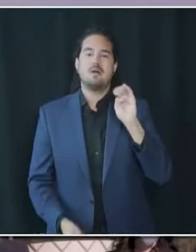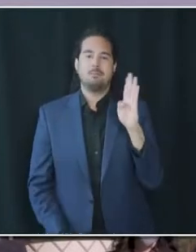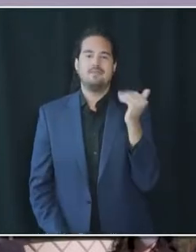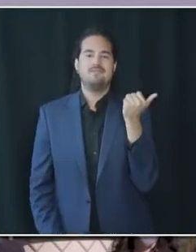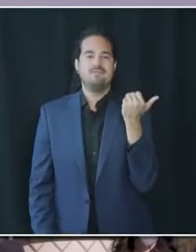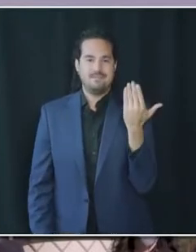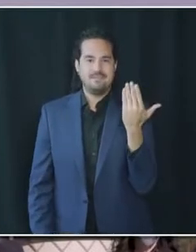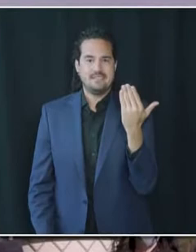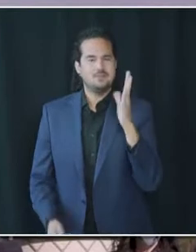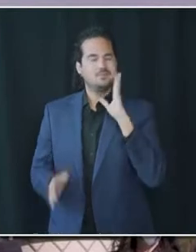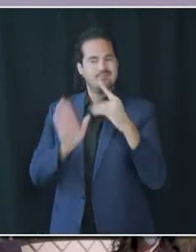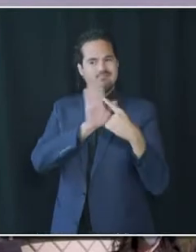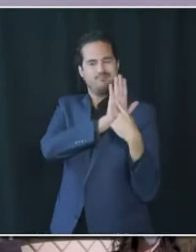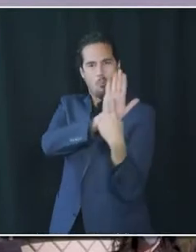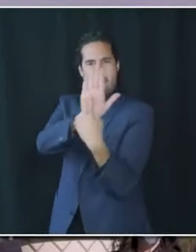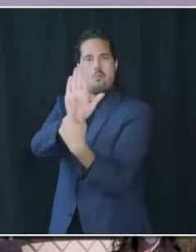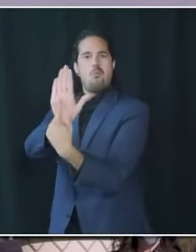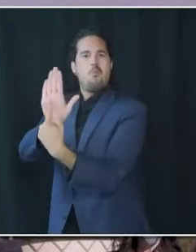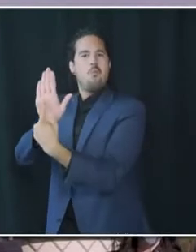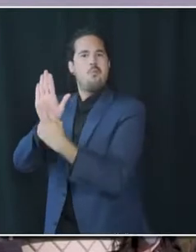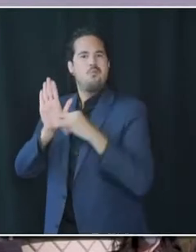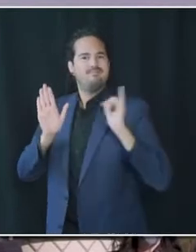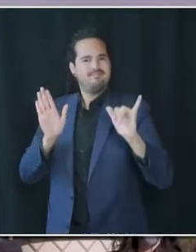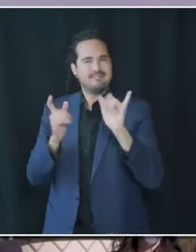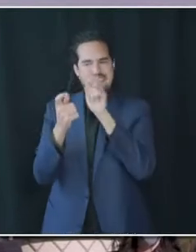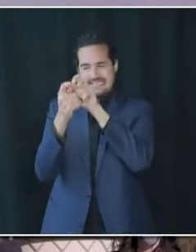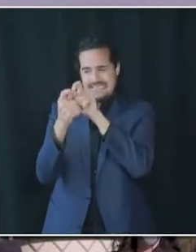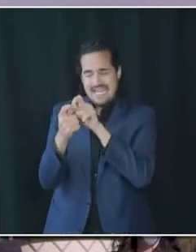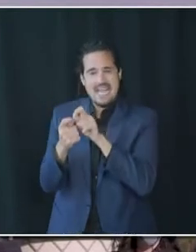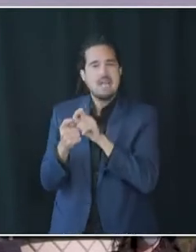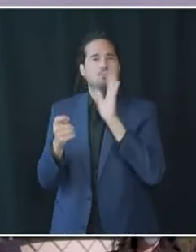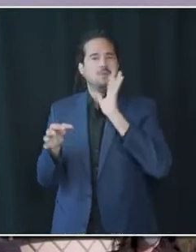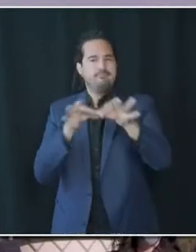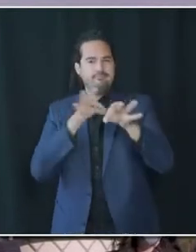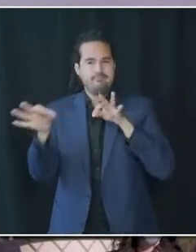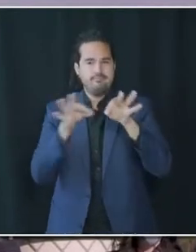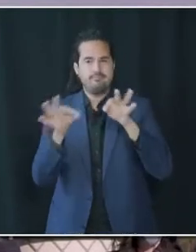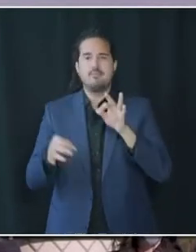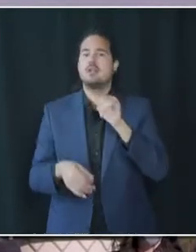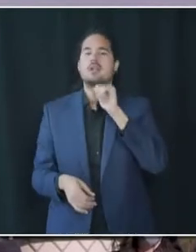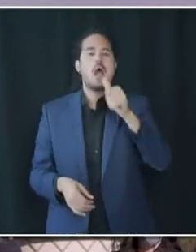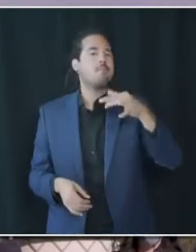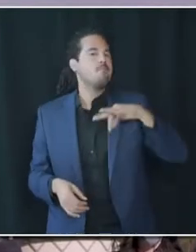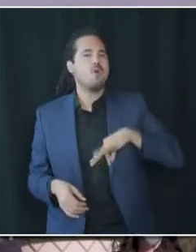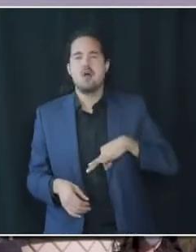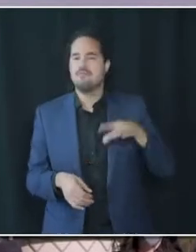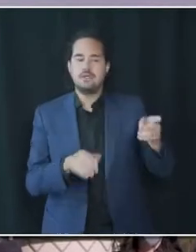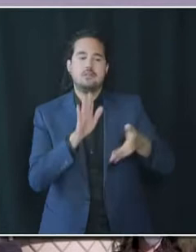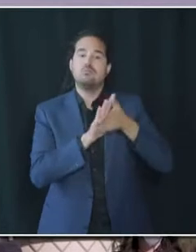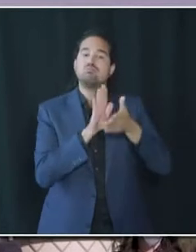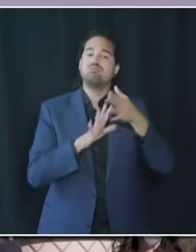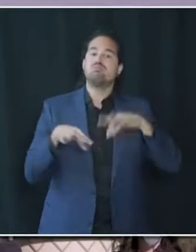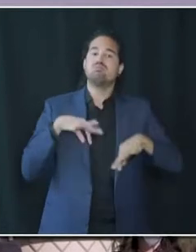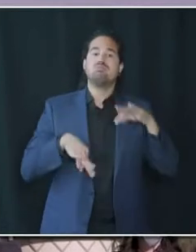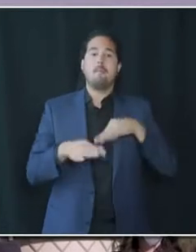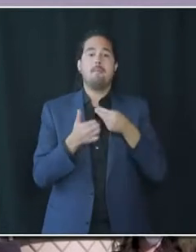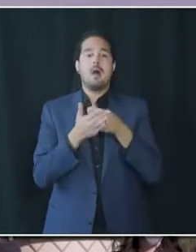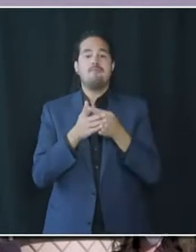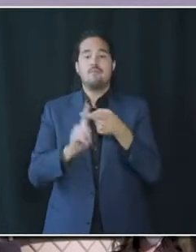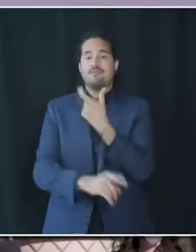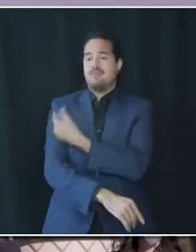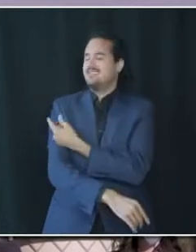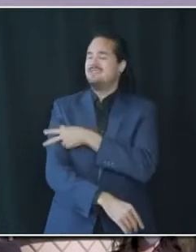se publicarán organizaciones sin afán de lucro todo se trata de logística almacenaje